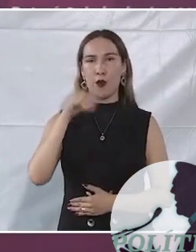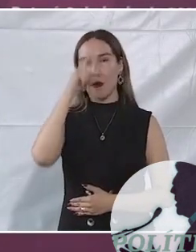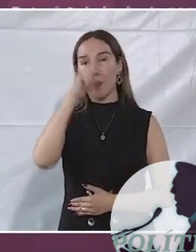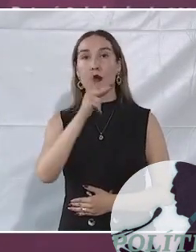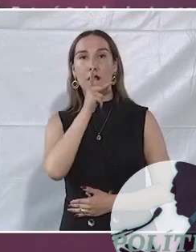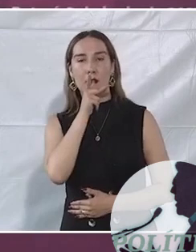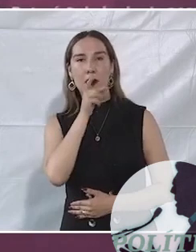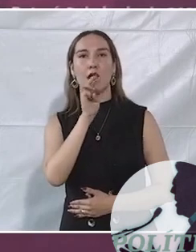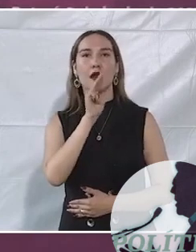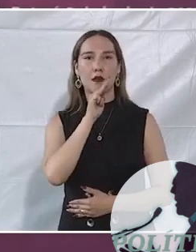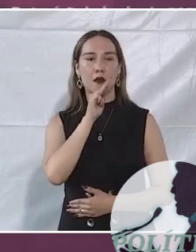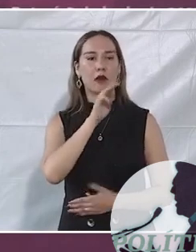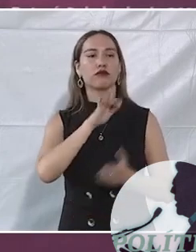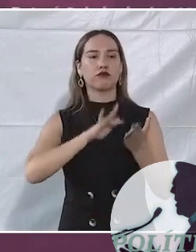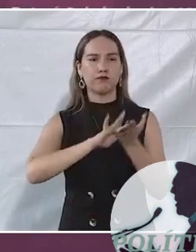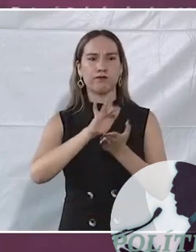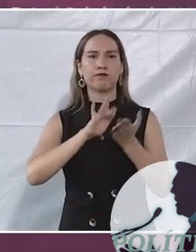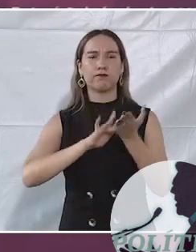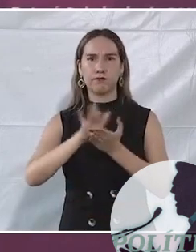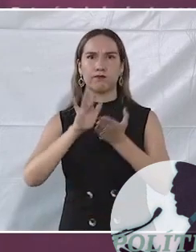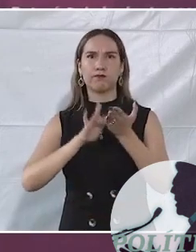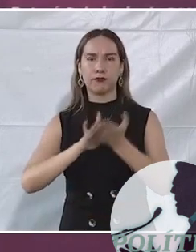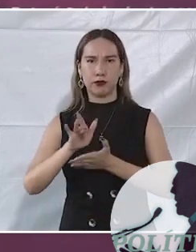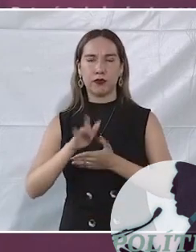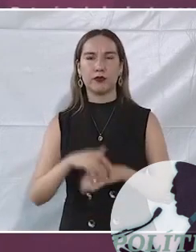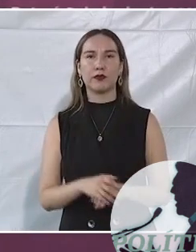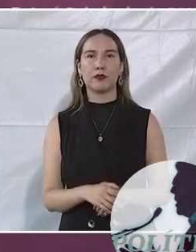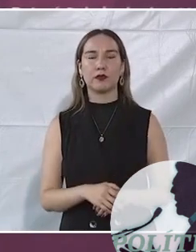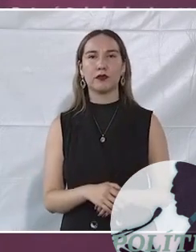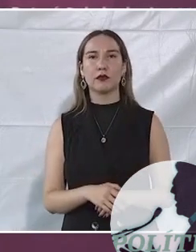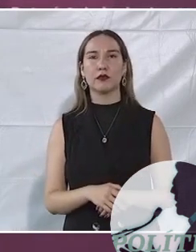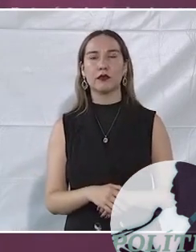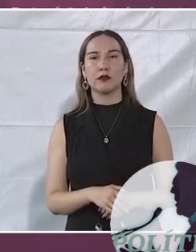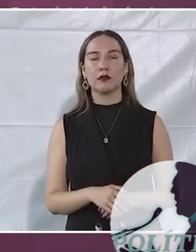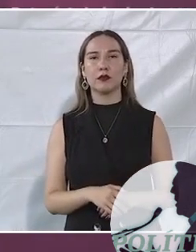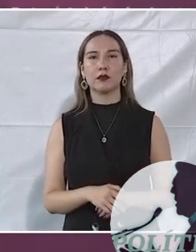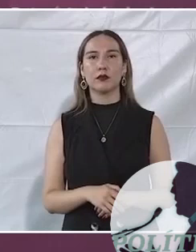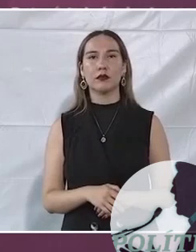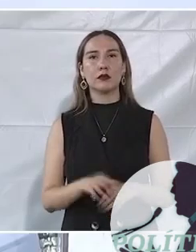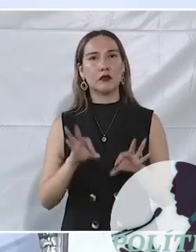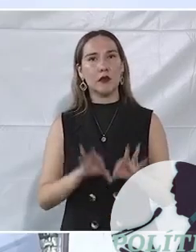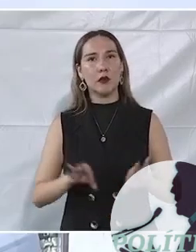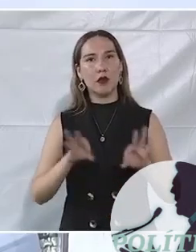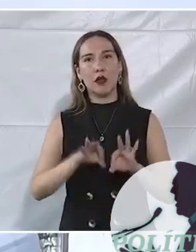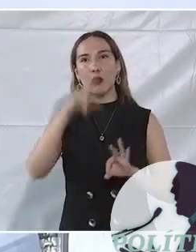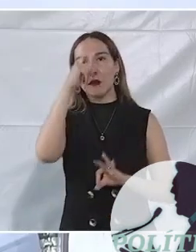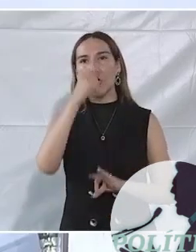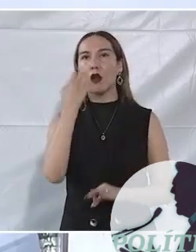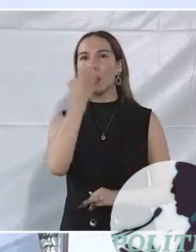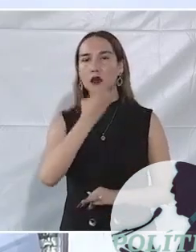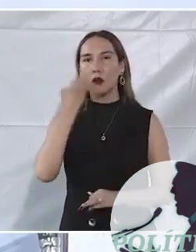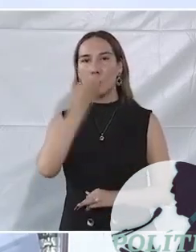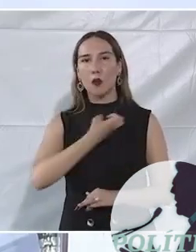hagan cargo de mantener en buenas condiciones los planteles